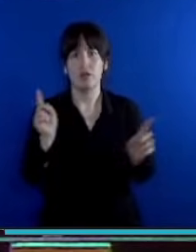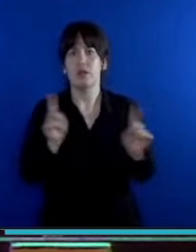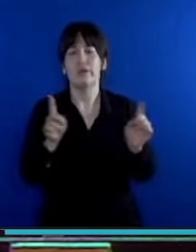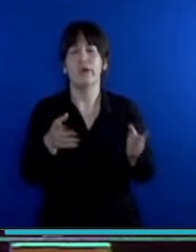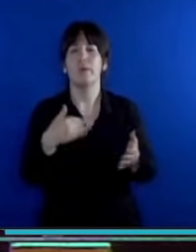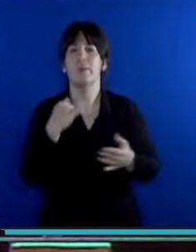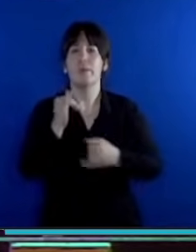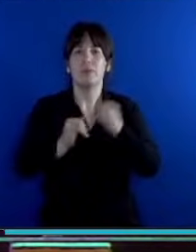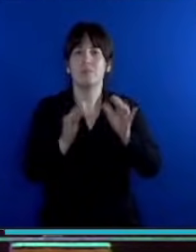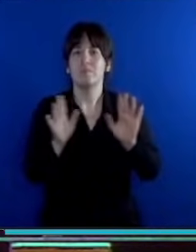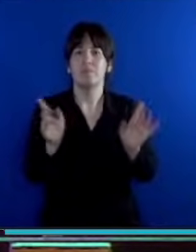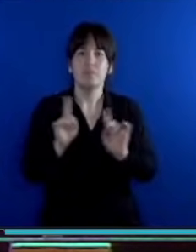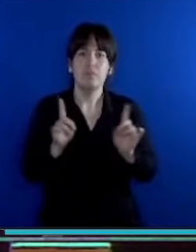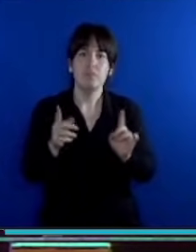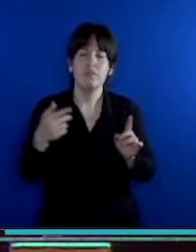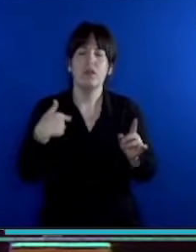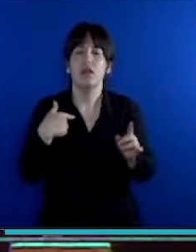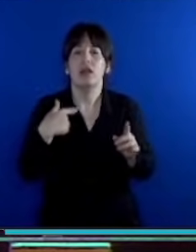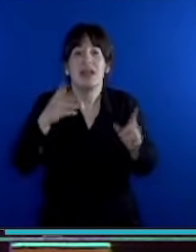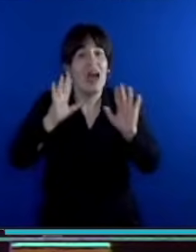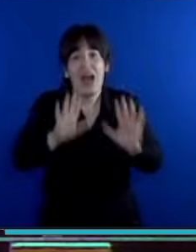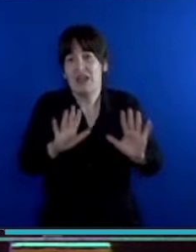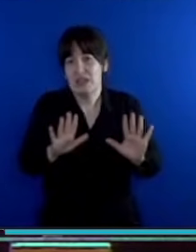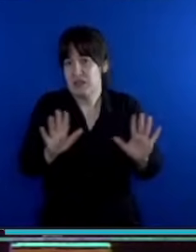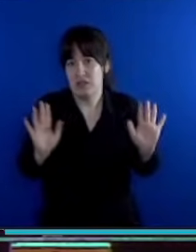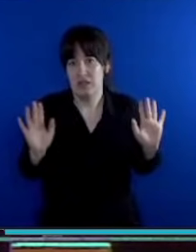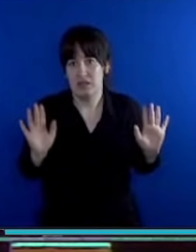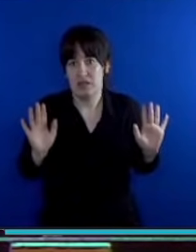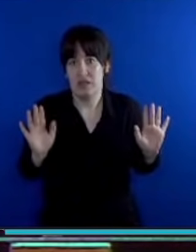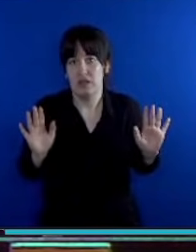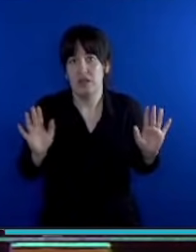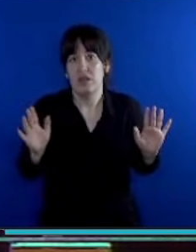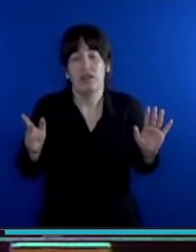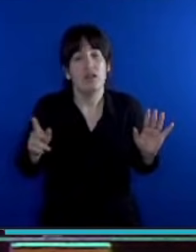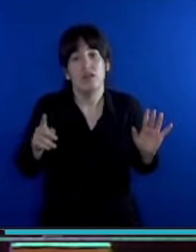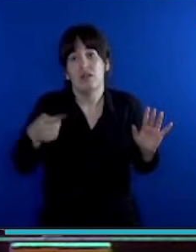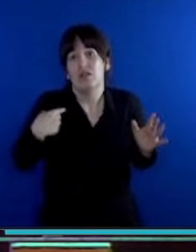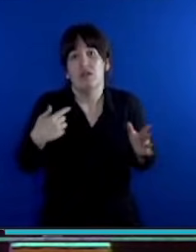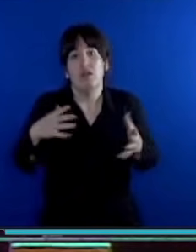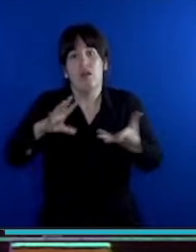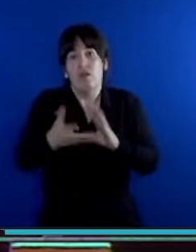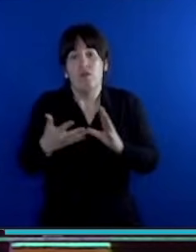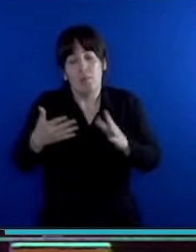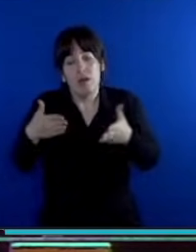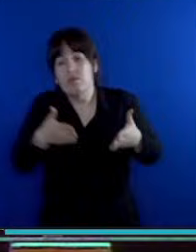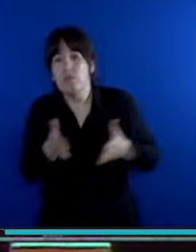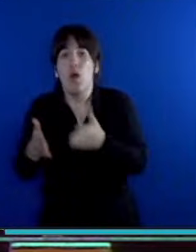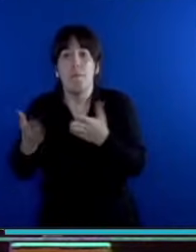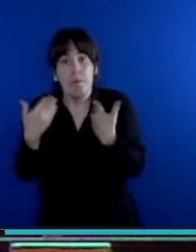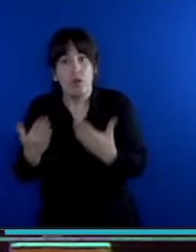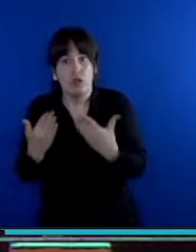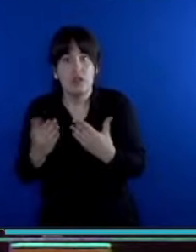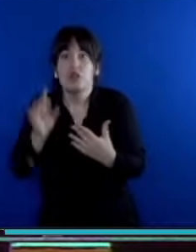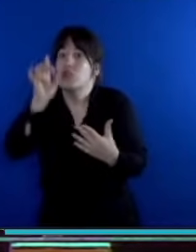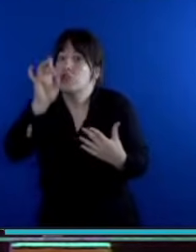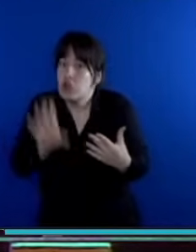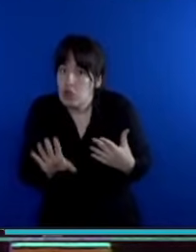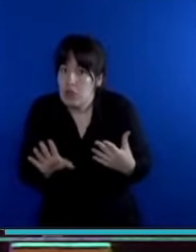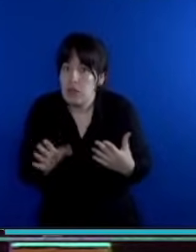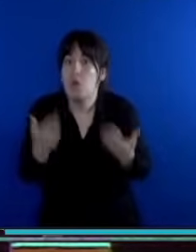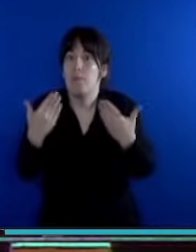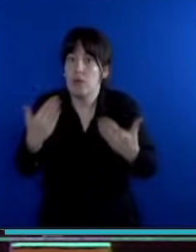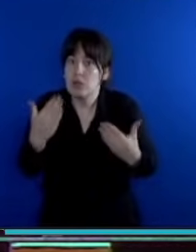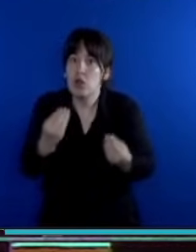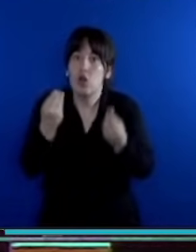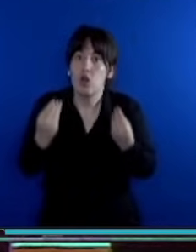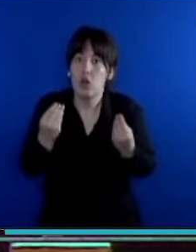testimonial, no es un gesto testimonial, es la expresión de otra orientación posible que solo será posible y